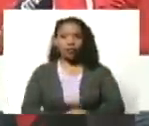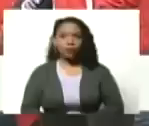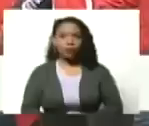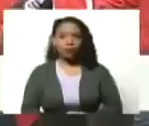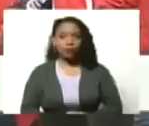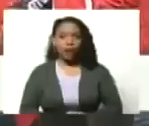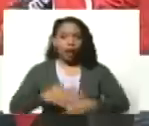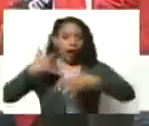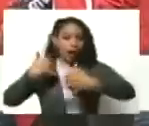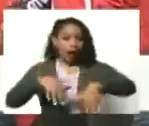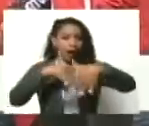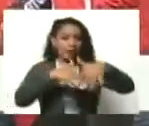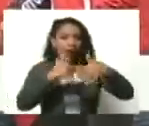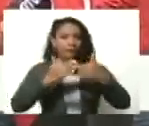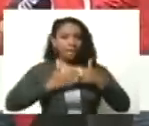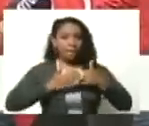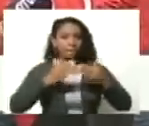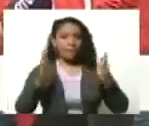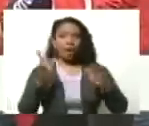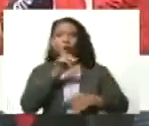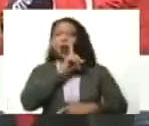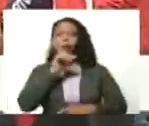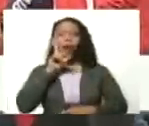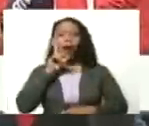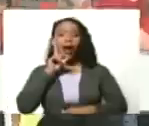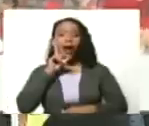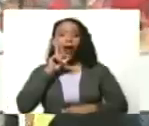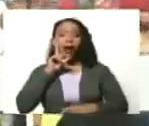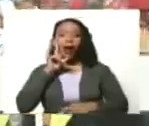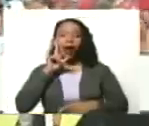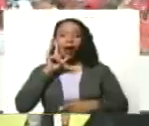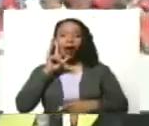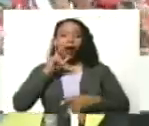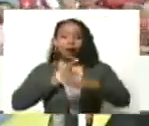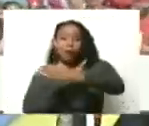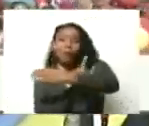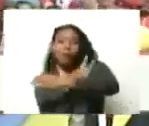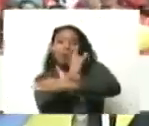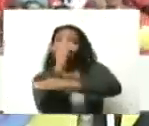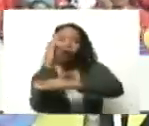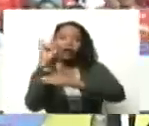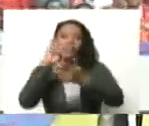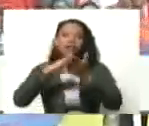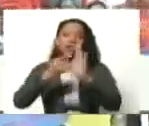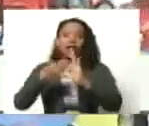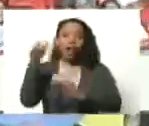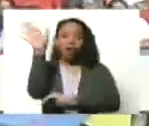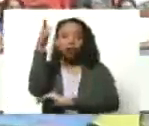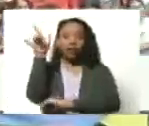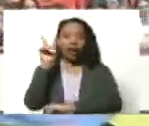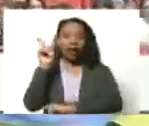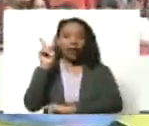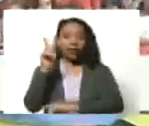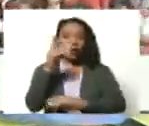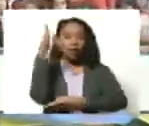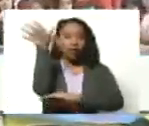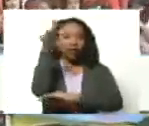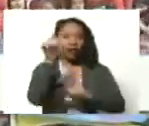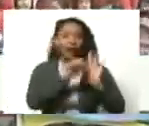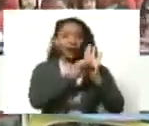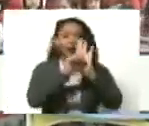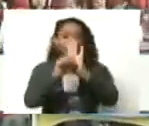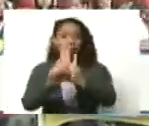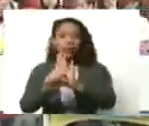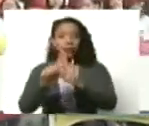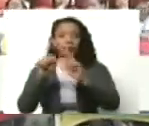los desfiles siempre los abre. Lo llaman el bosque de banderas, que son las banderas que representan todos los batallones. Aquí desfilé